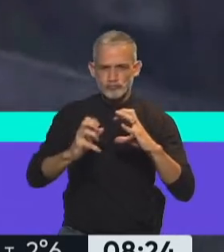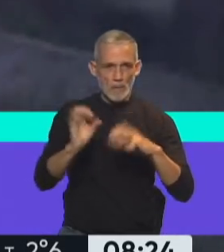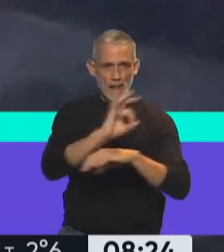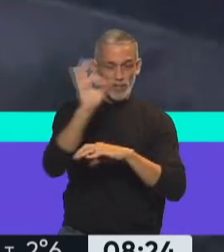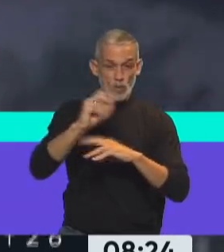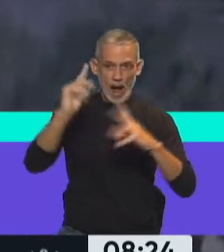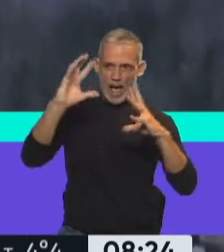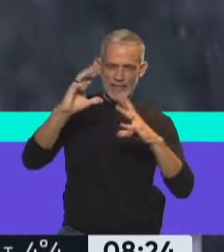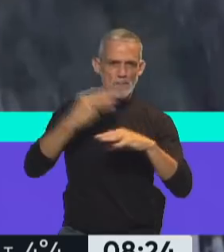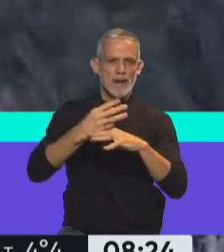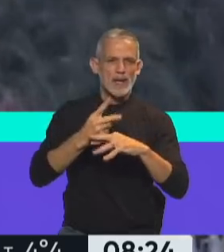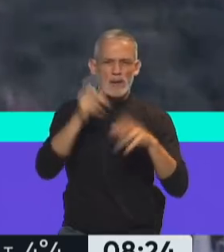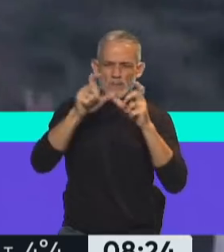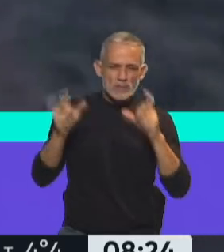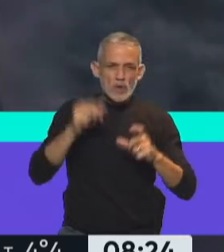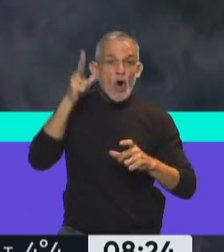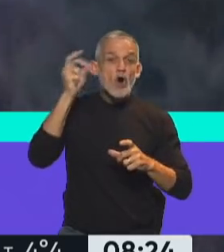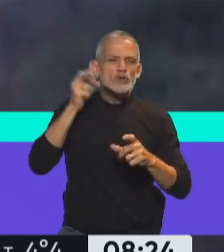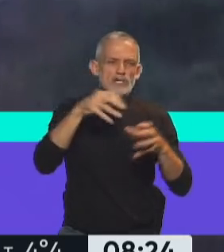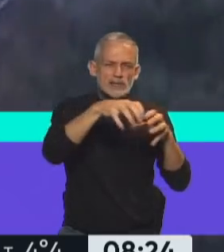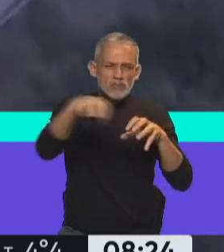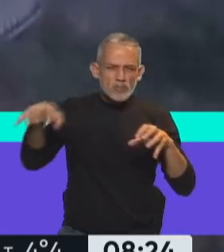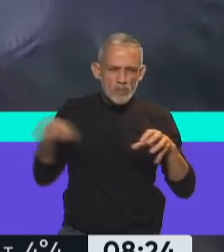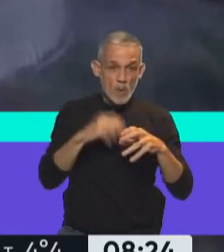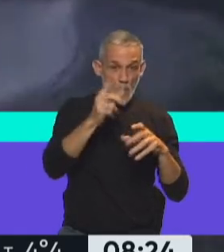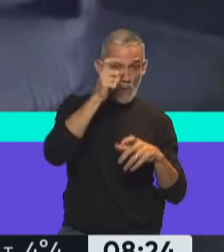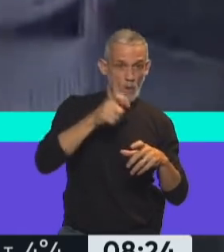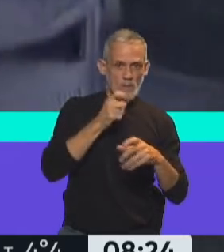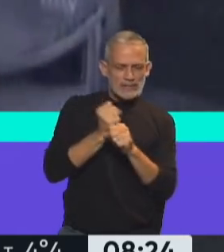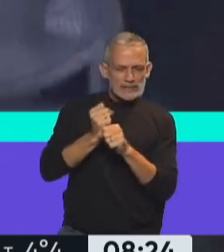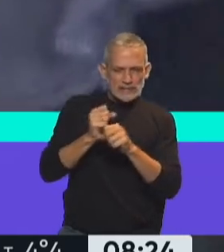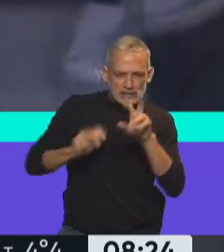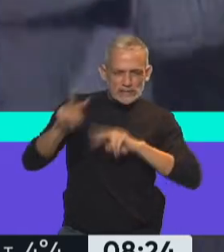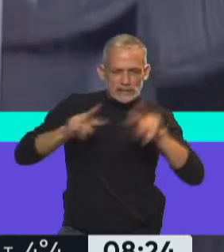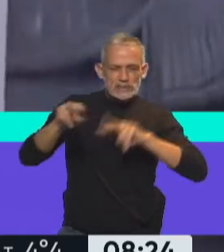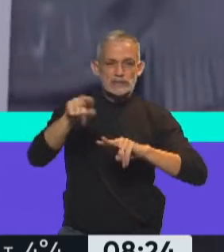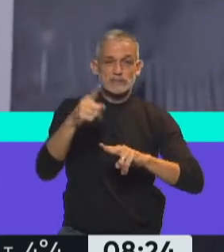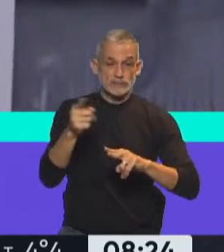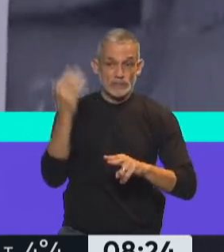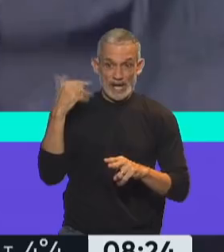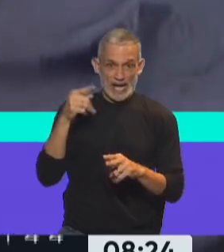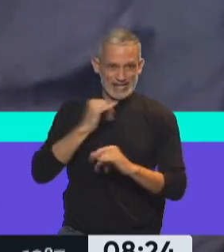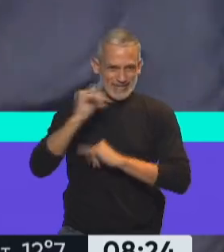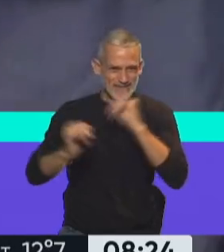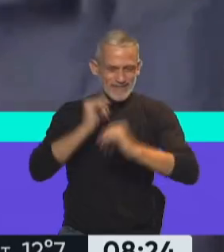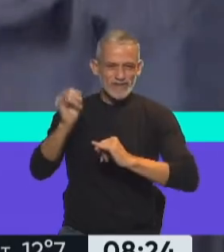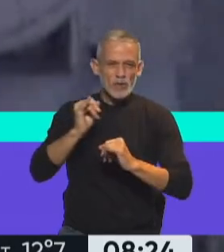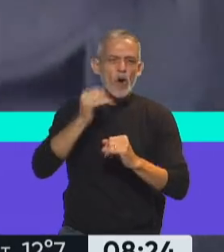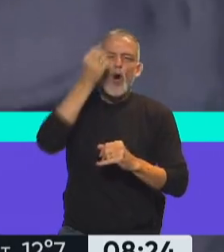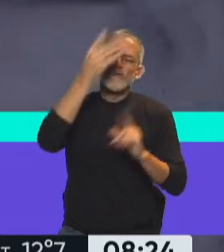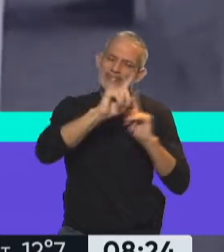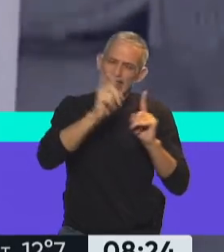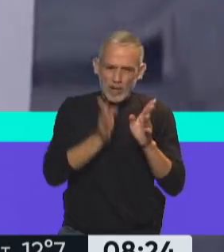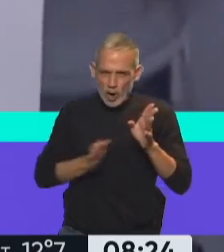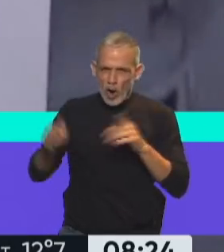esta madrugada. Rescatistas de 80 cuerpos de bomberos trabajan en el lugar. Se acaba de informar